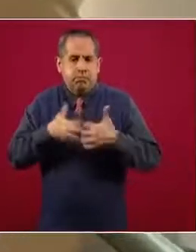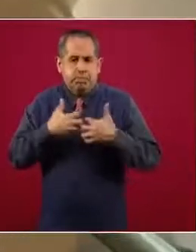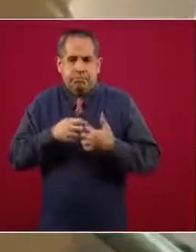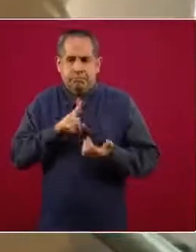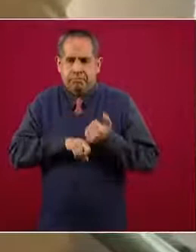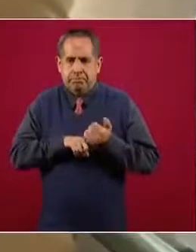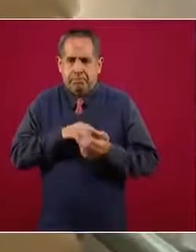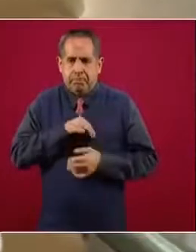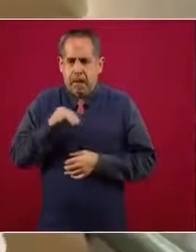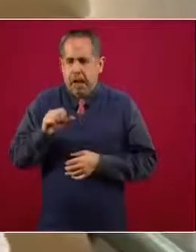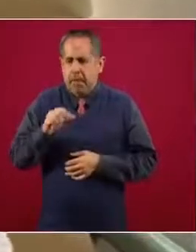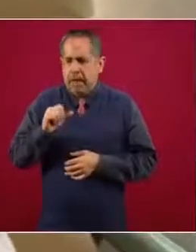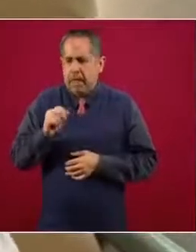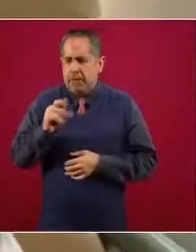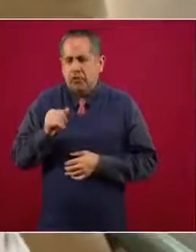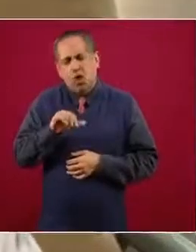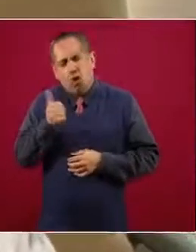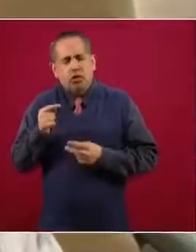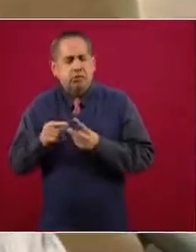y algunas otras deficiencias.